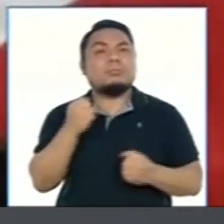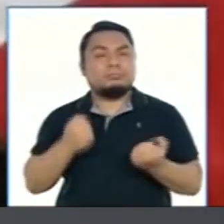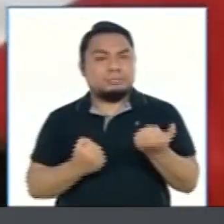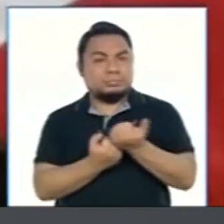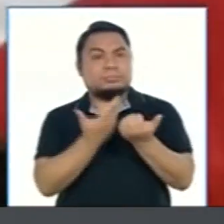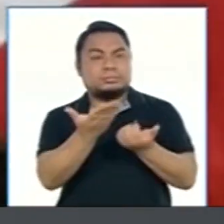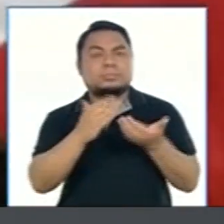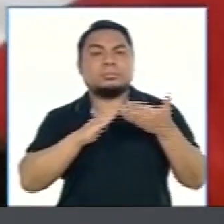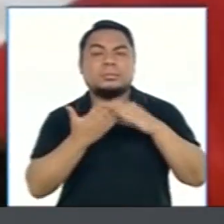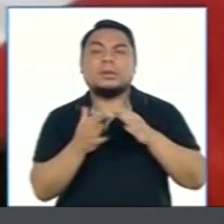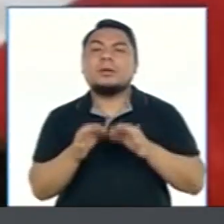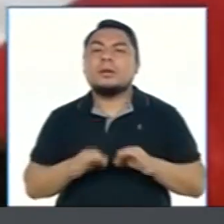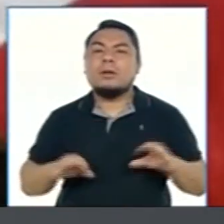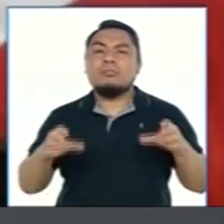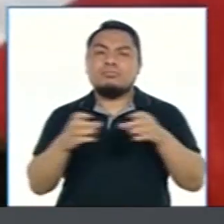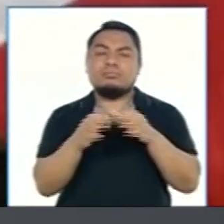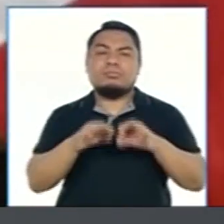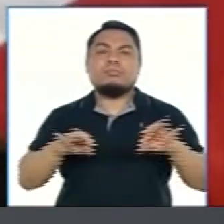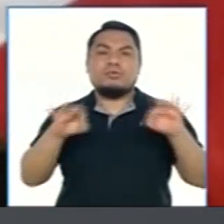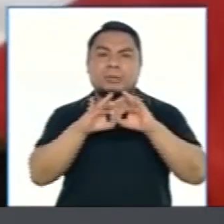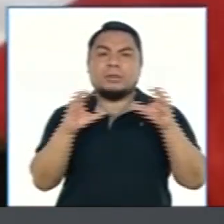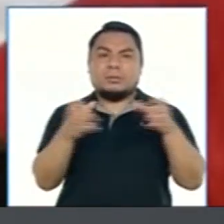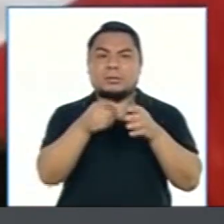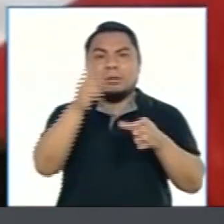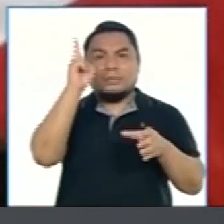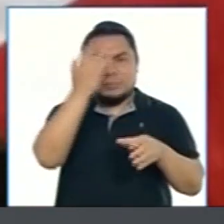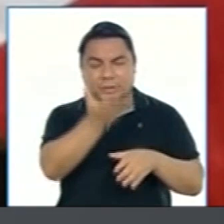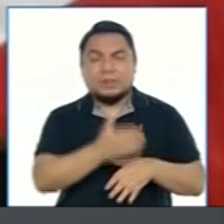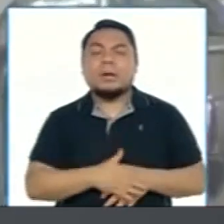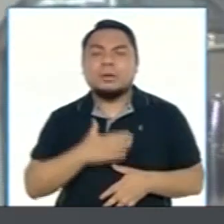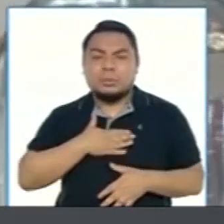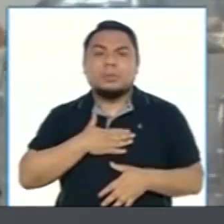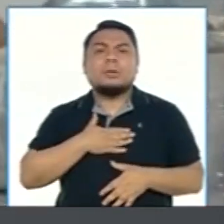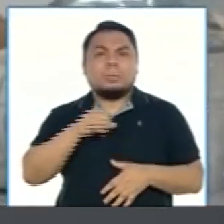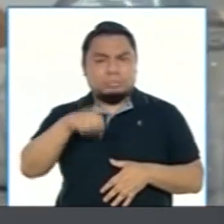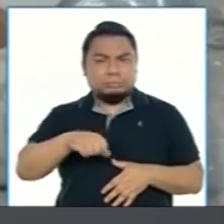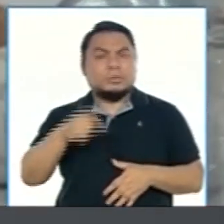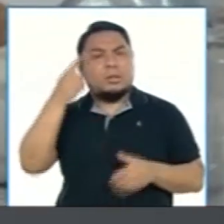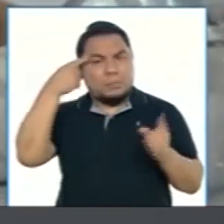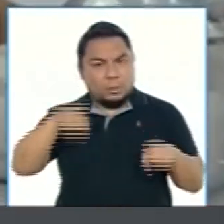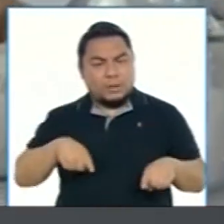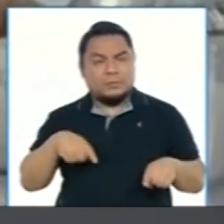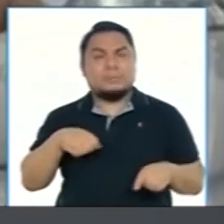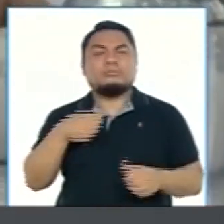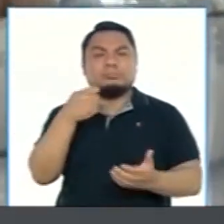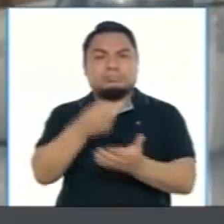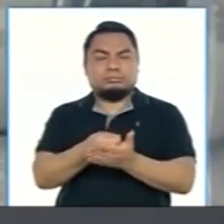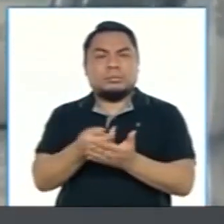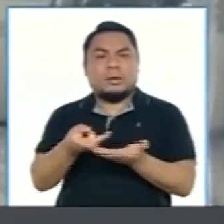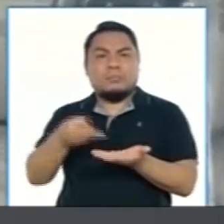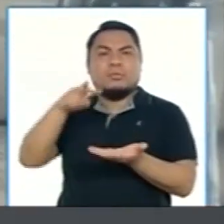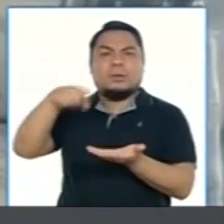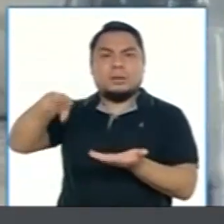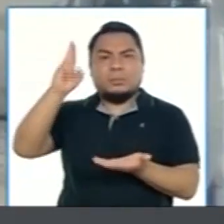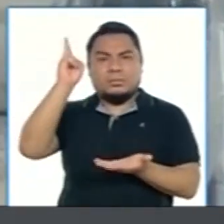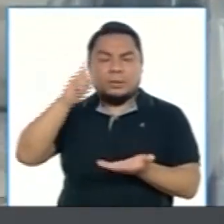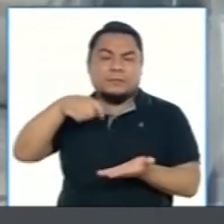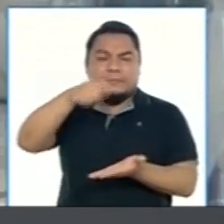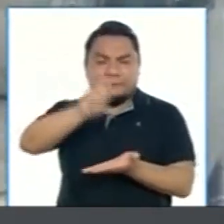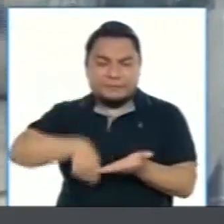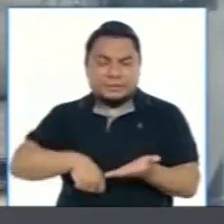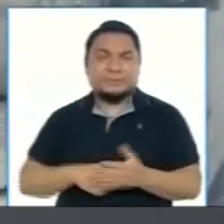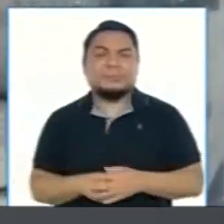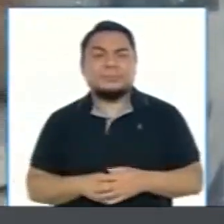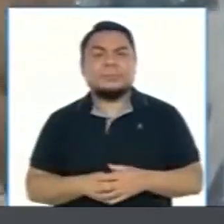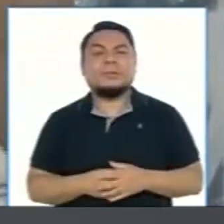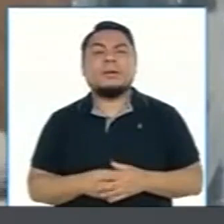de sectores tan importantes, y nosotros también procedemos a firmar este decreto supremo a